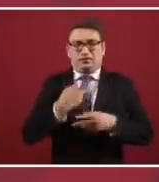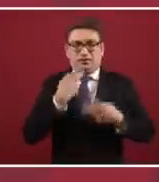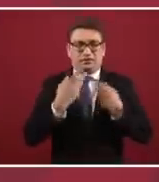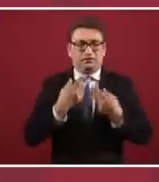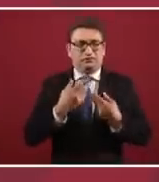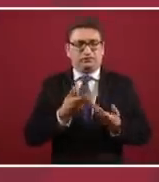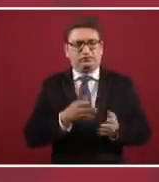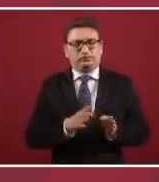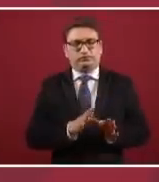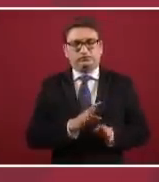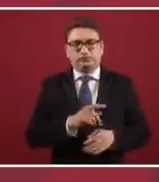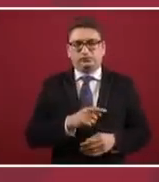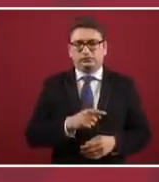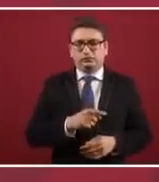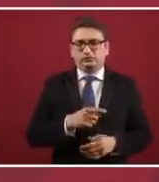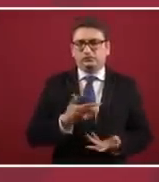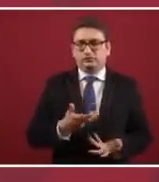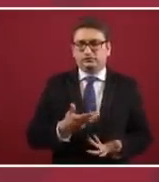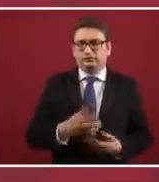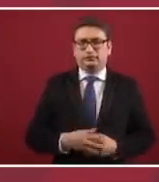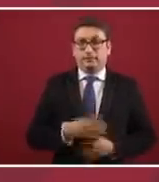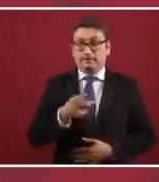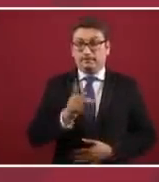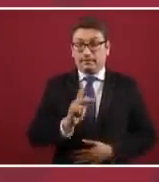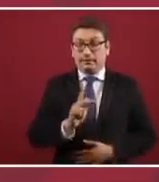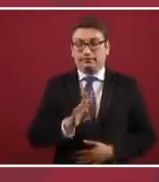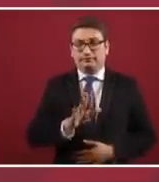pero si se